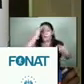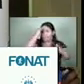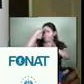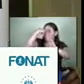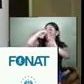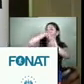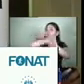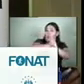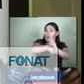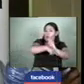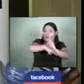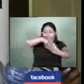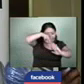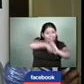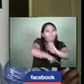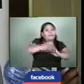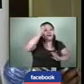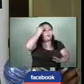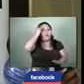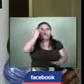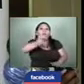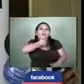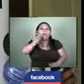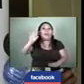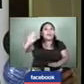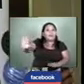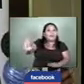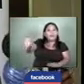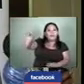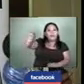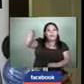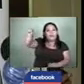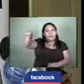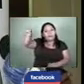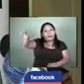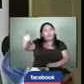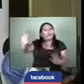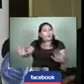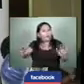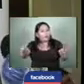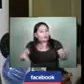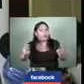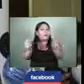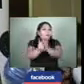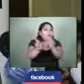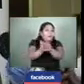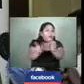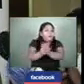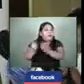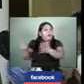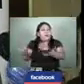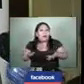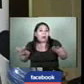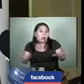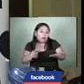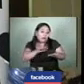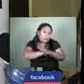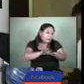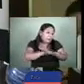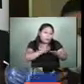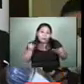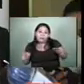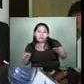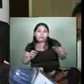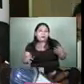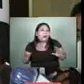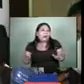y más a profundidad porque el Tribunal tenemos el problema que se hace esta auditoría pero de